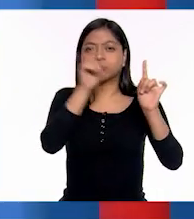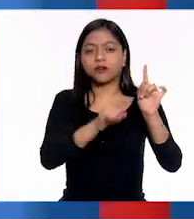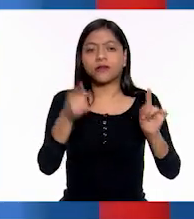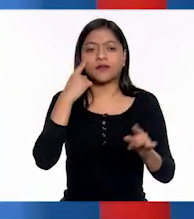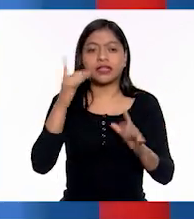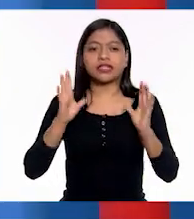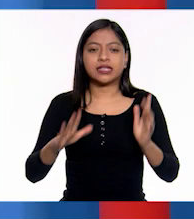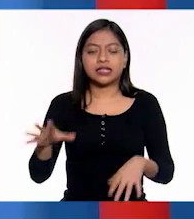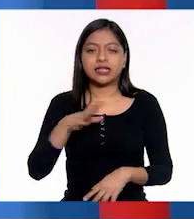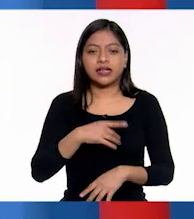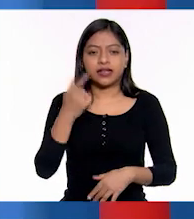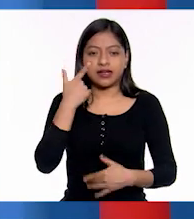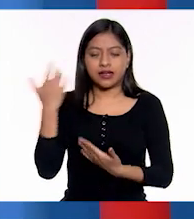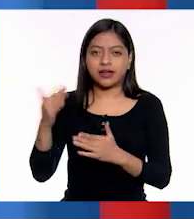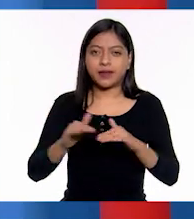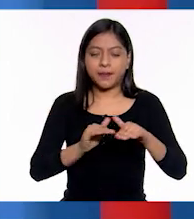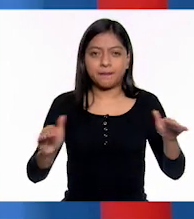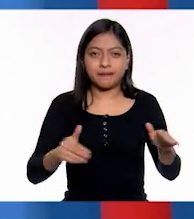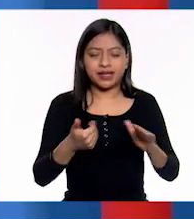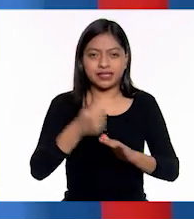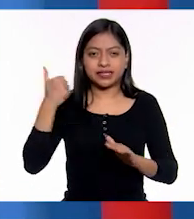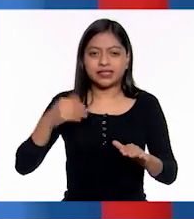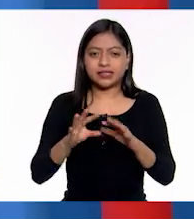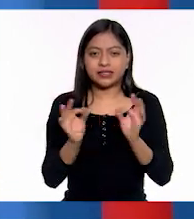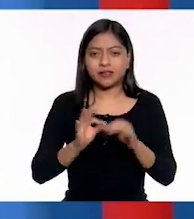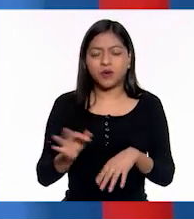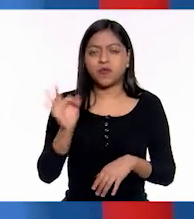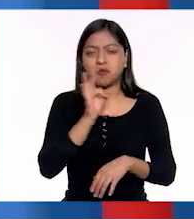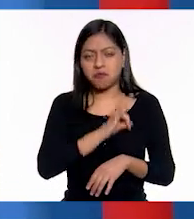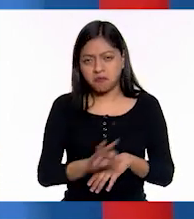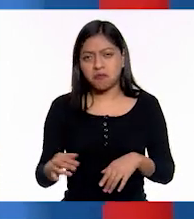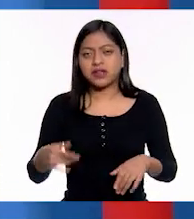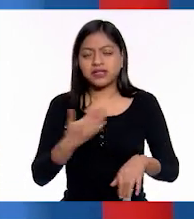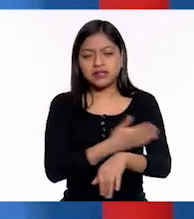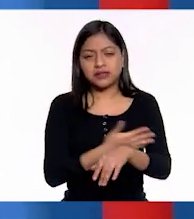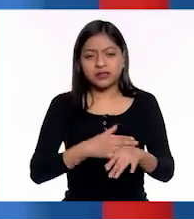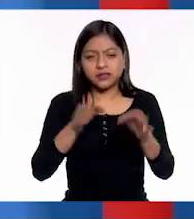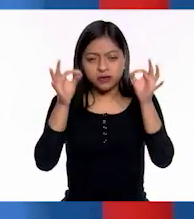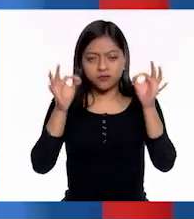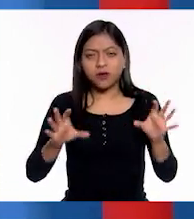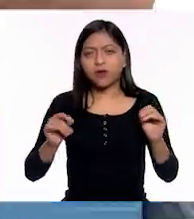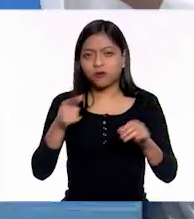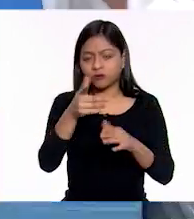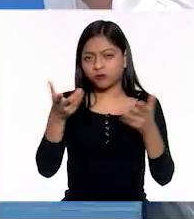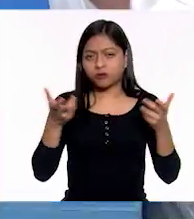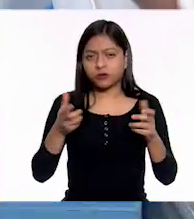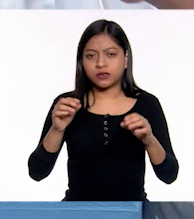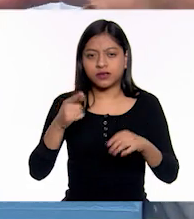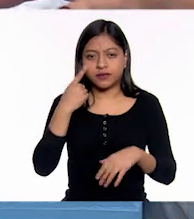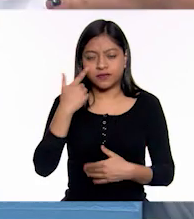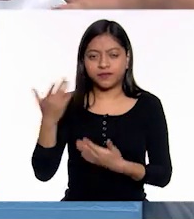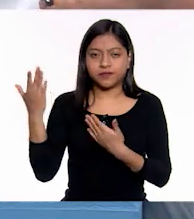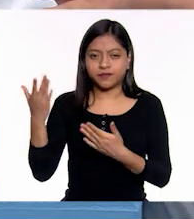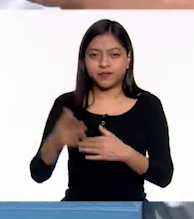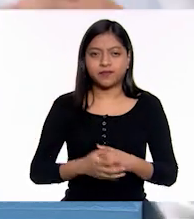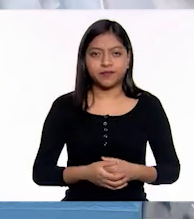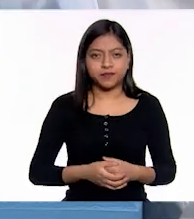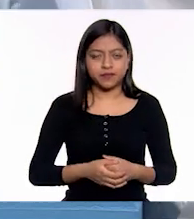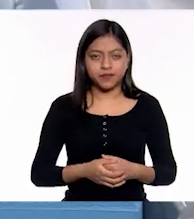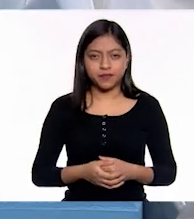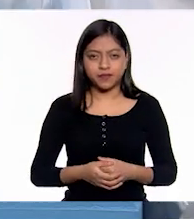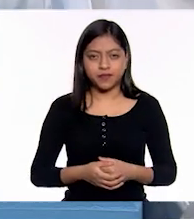ya, digamos, la base, como bien decía ahí, puede ser con palitos, o si ya tienen una estructura o quizás una caja, lo que ustedes quieran,